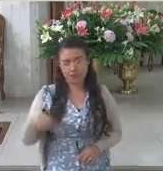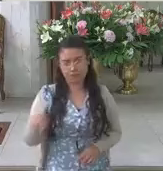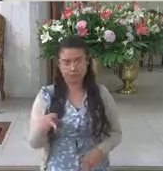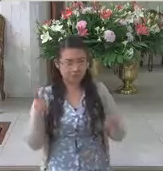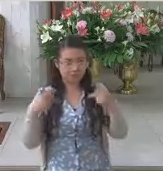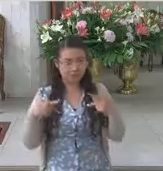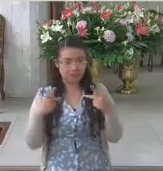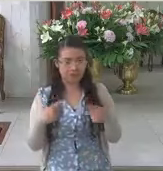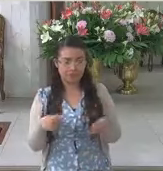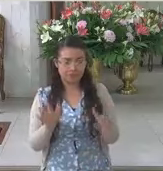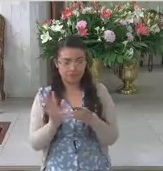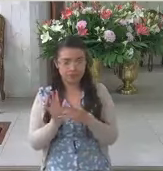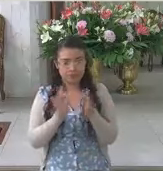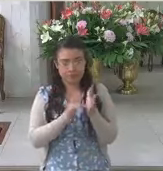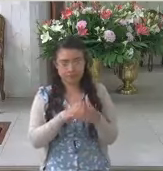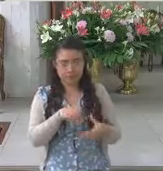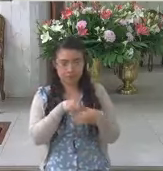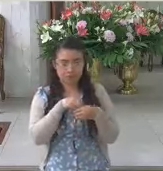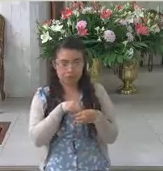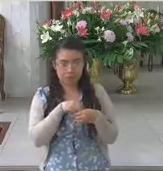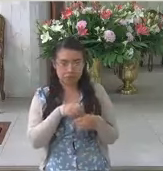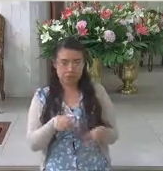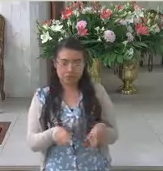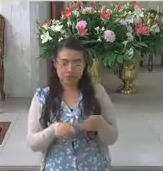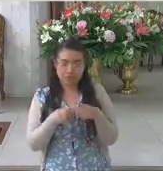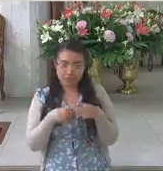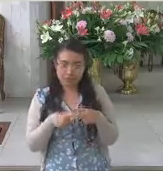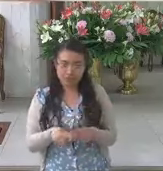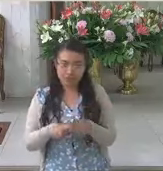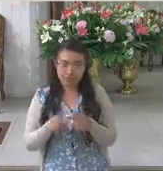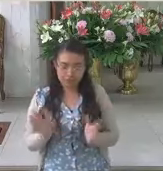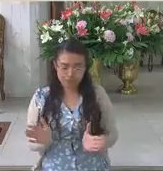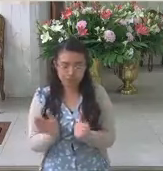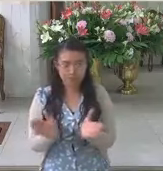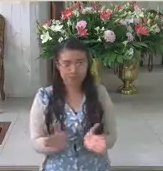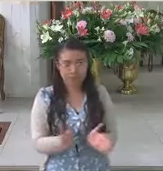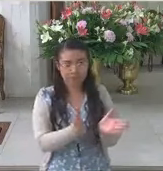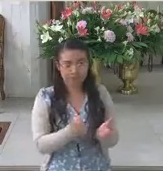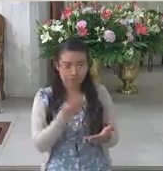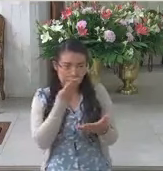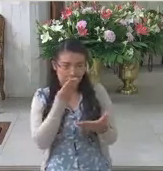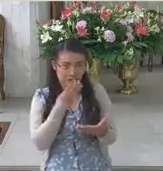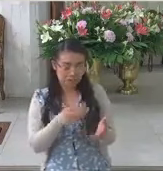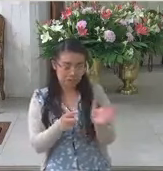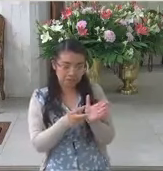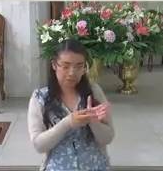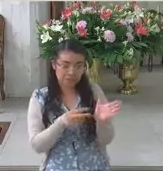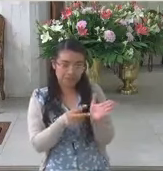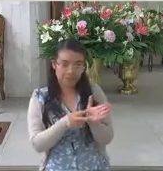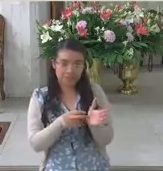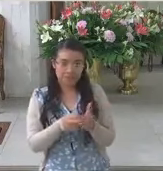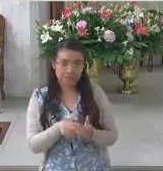camino hacia la vida celestial debemos exhortar predicando a tiempo y fuera de tiempo no somos